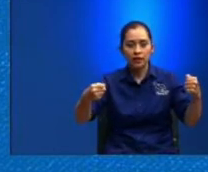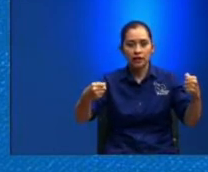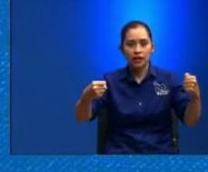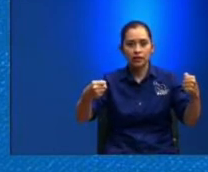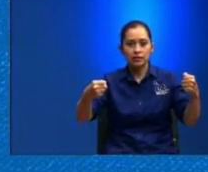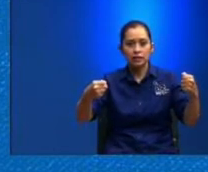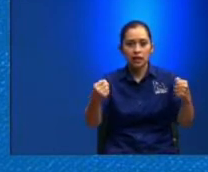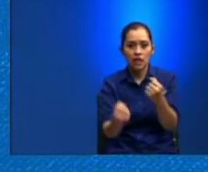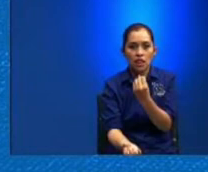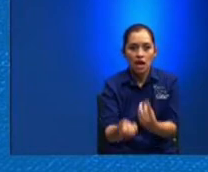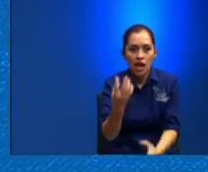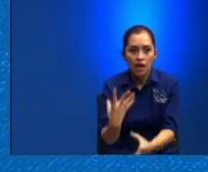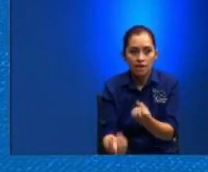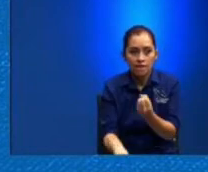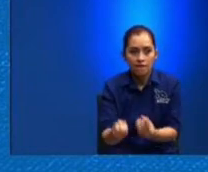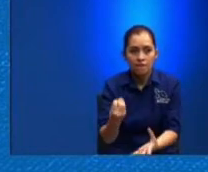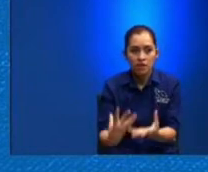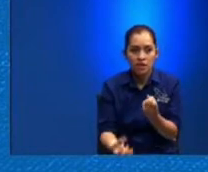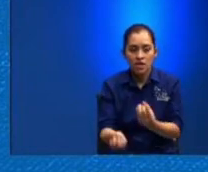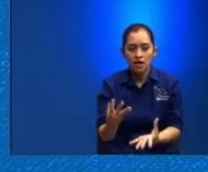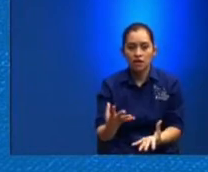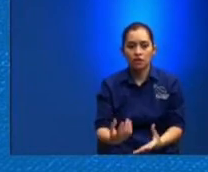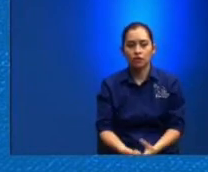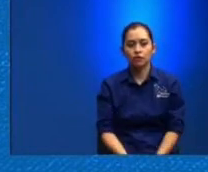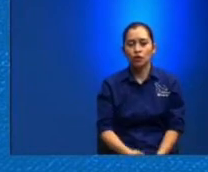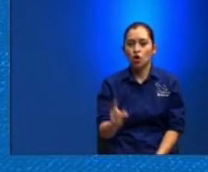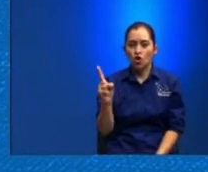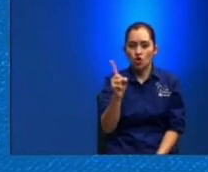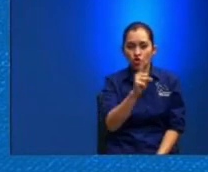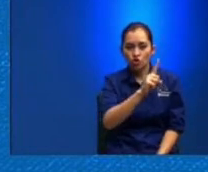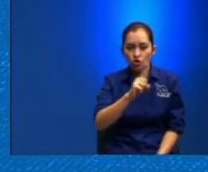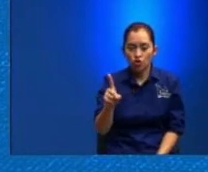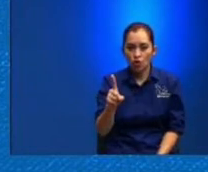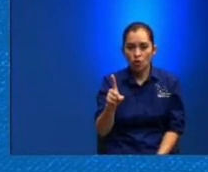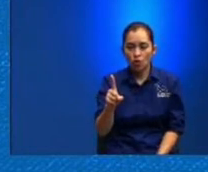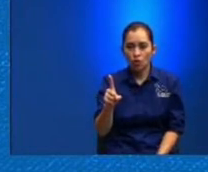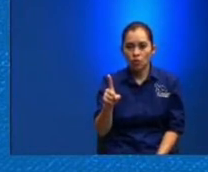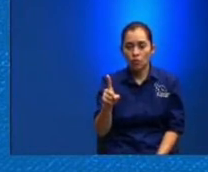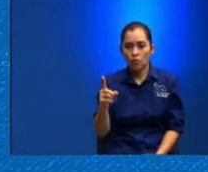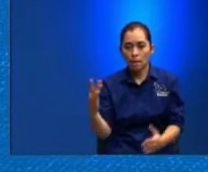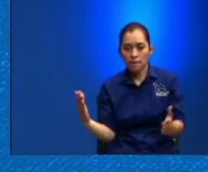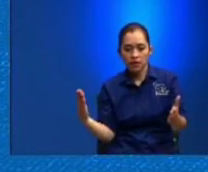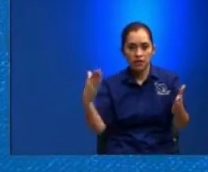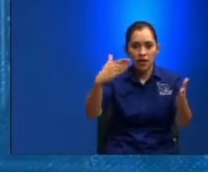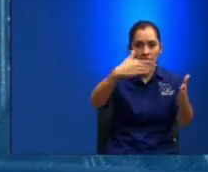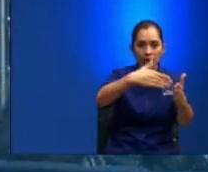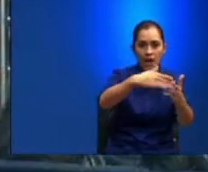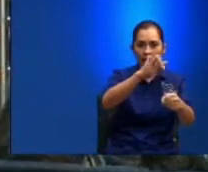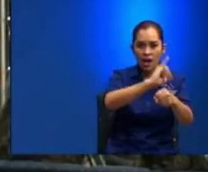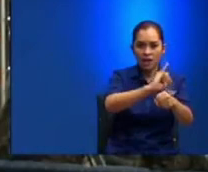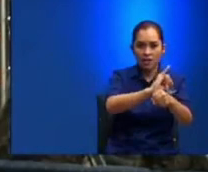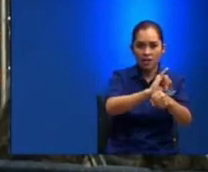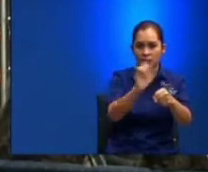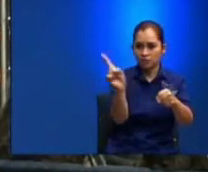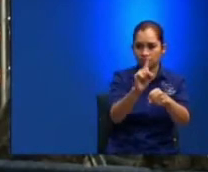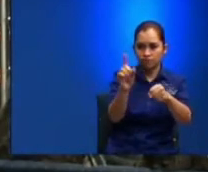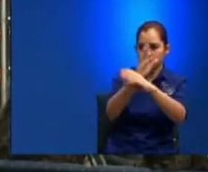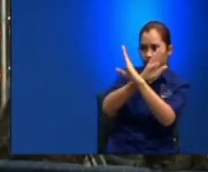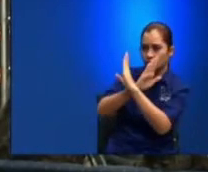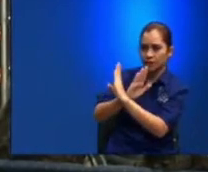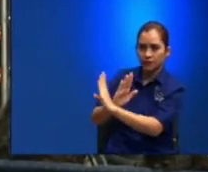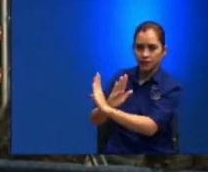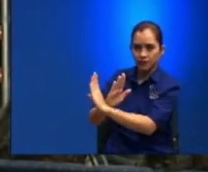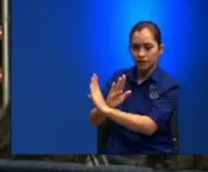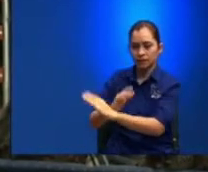bien importante que para decir digan en el hebreo cuando se habla de séul se habla en la región de los